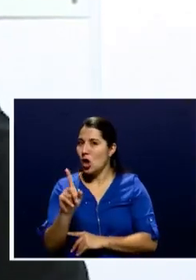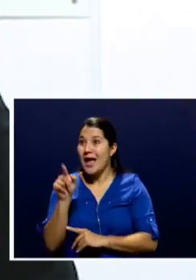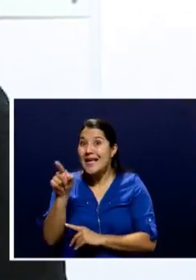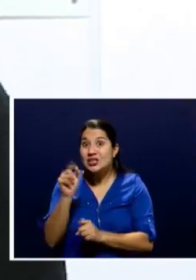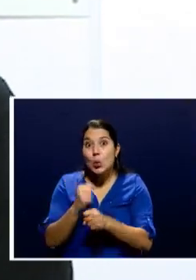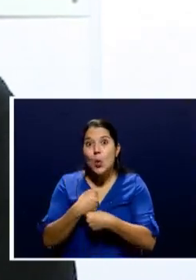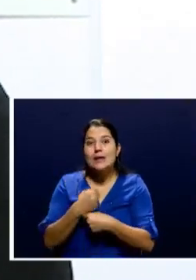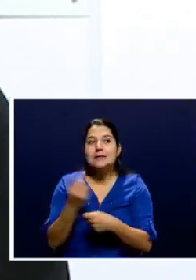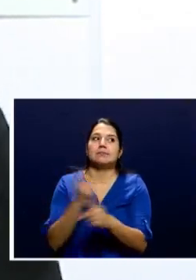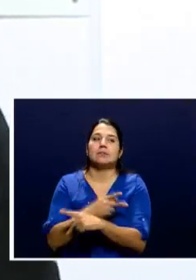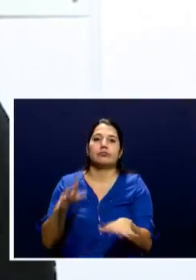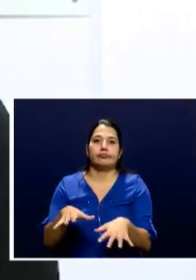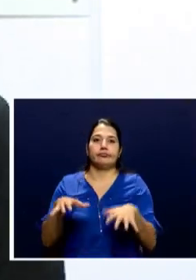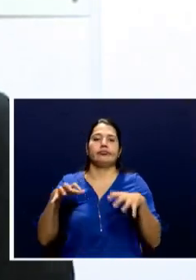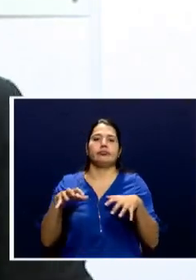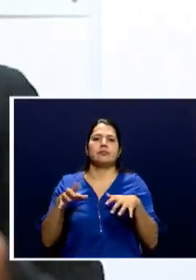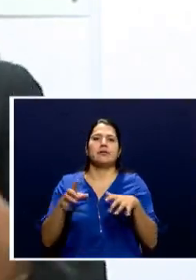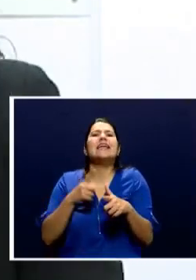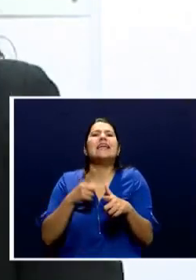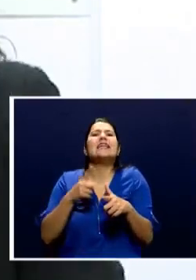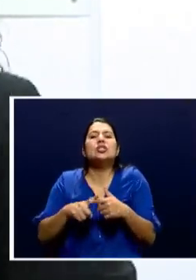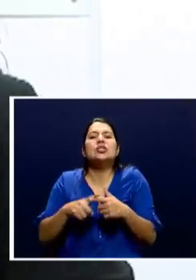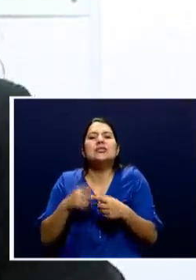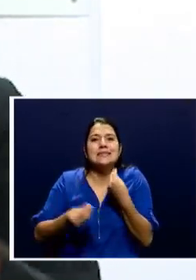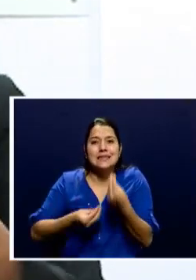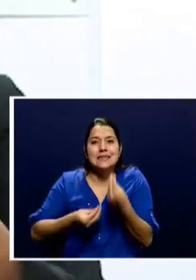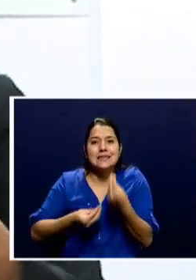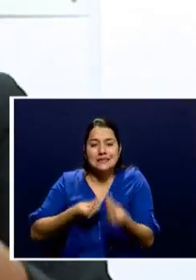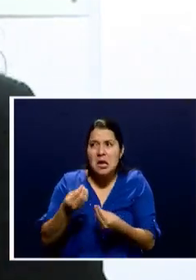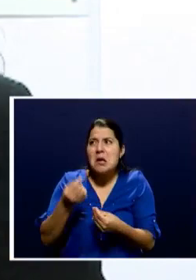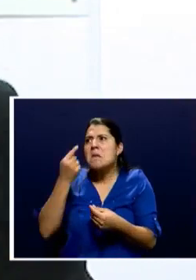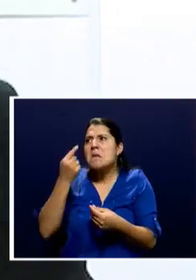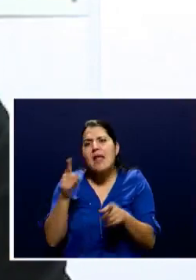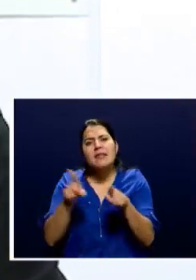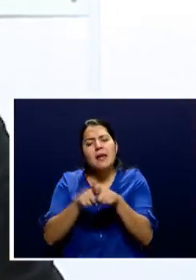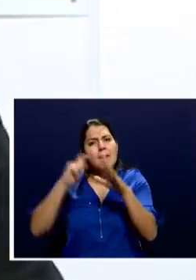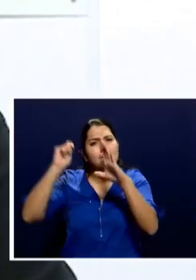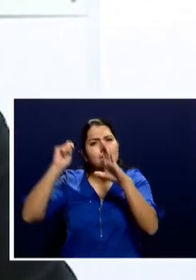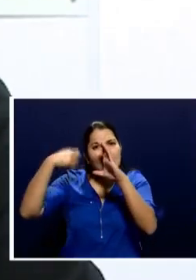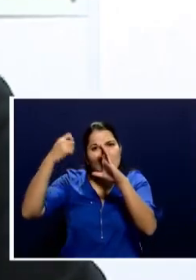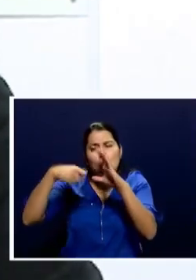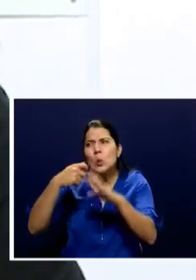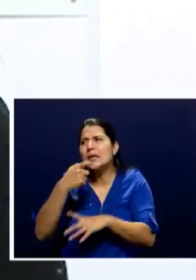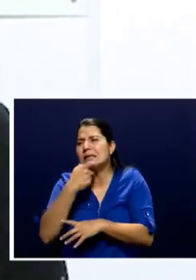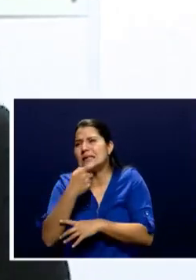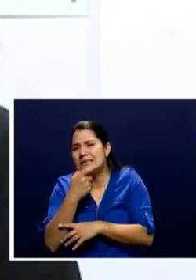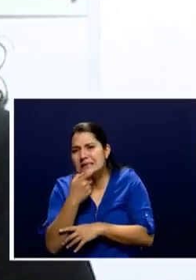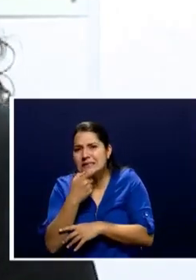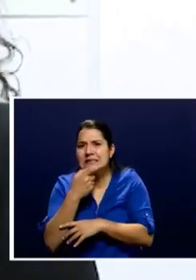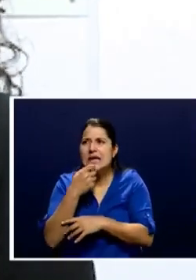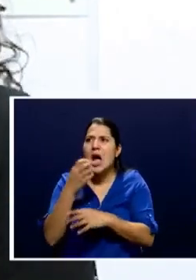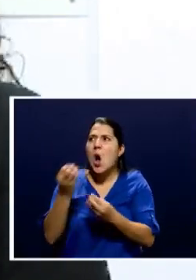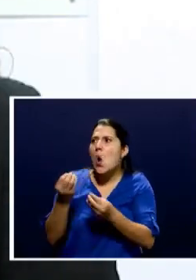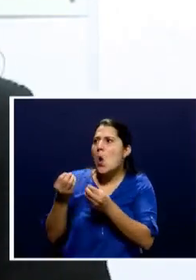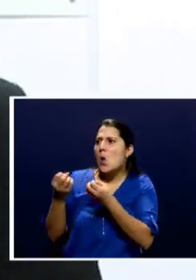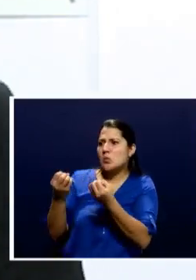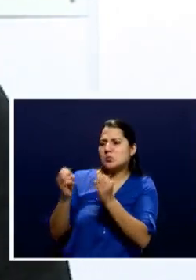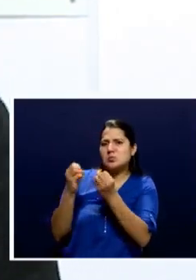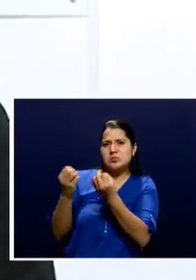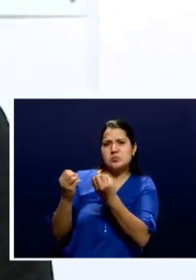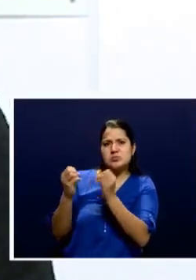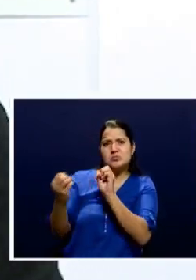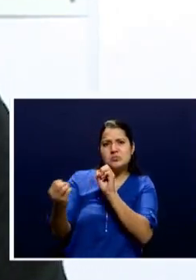estrés aumente. Entonces, ¿qué podemos hacer? Pongan en sus casas películas cómicas, mándense chistes por